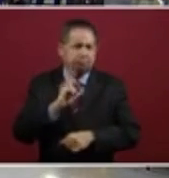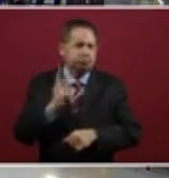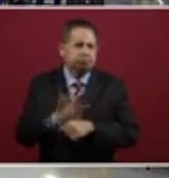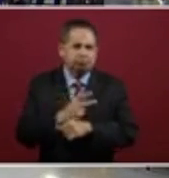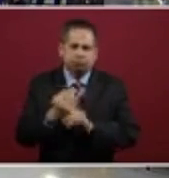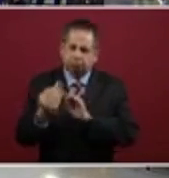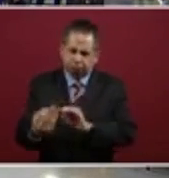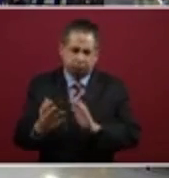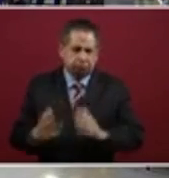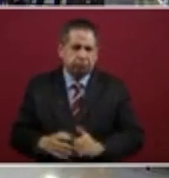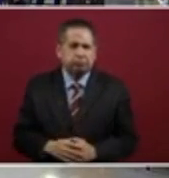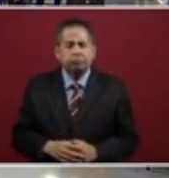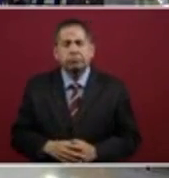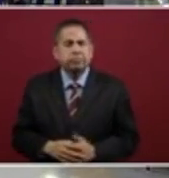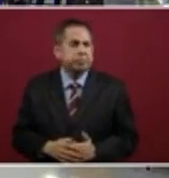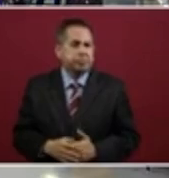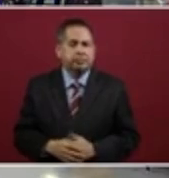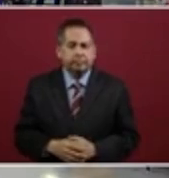¿Mande?